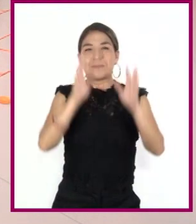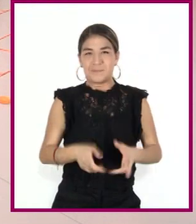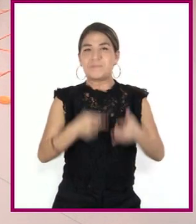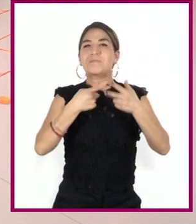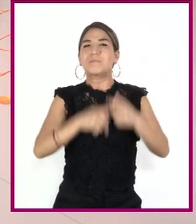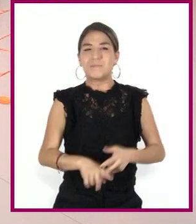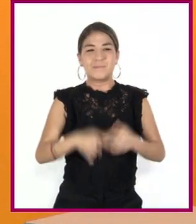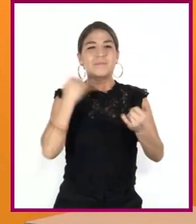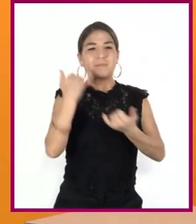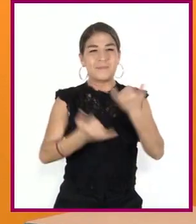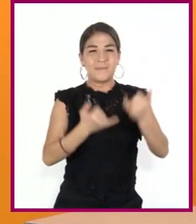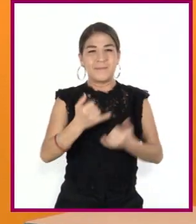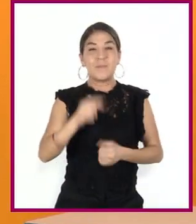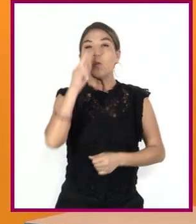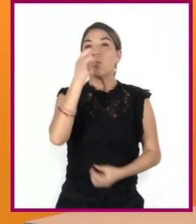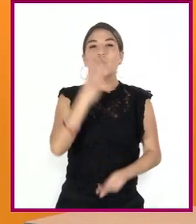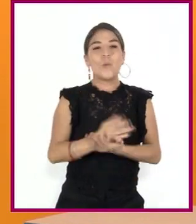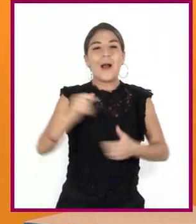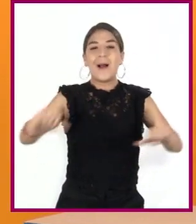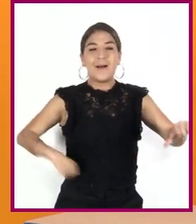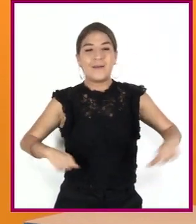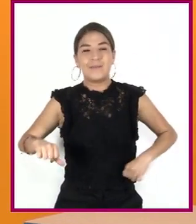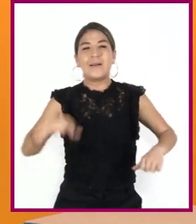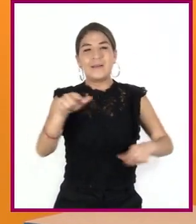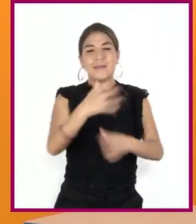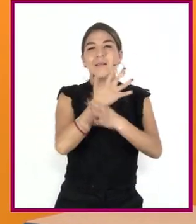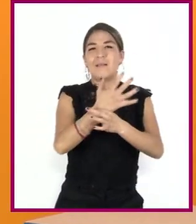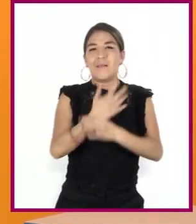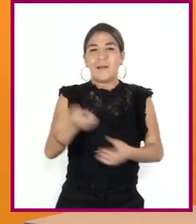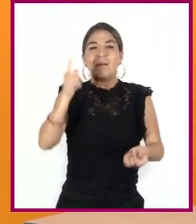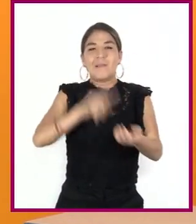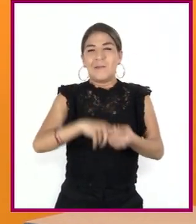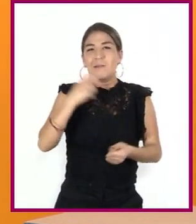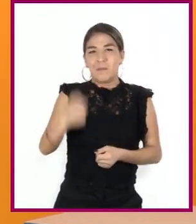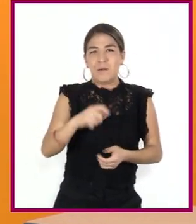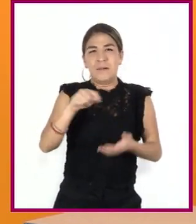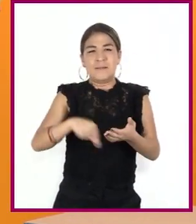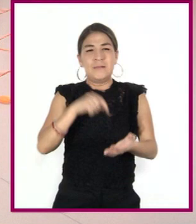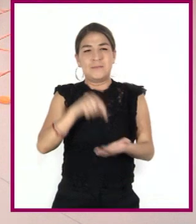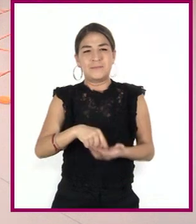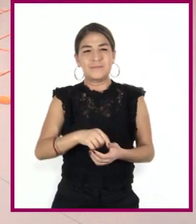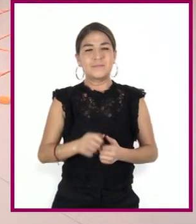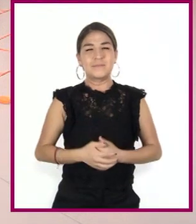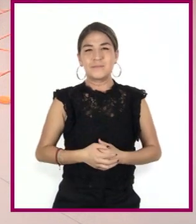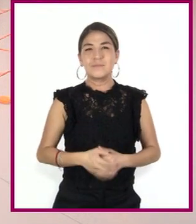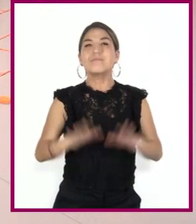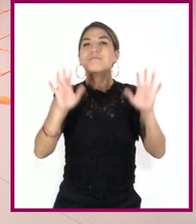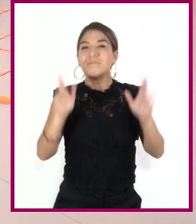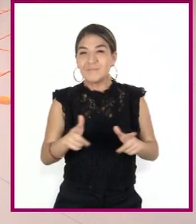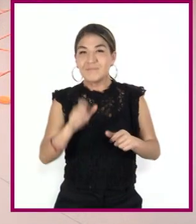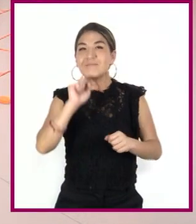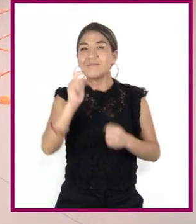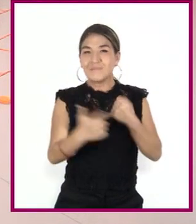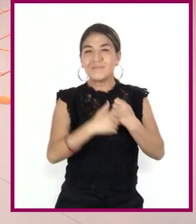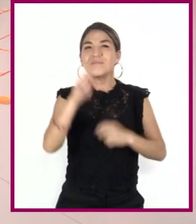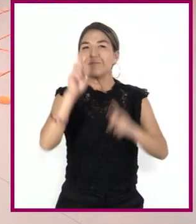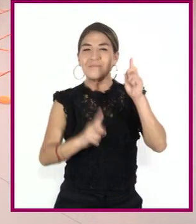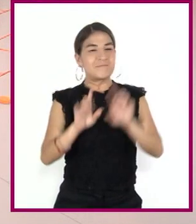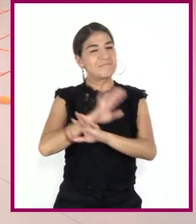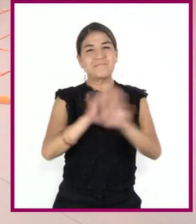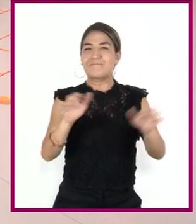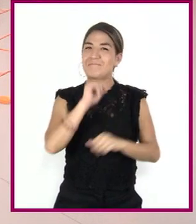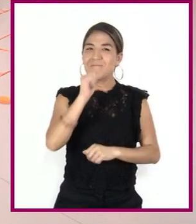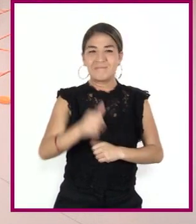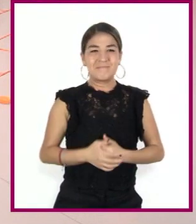que realicen solo la actividad que corresponde a esa zona. ¿Alguna duda? No. No,